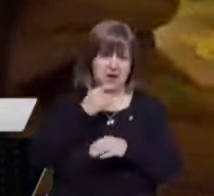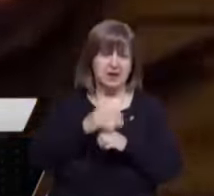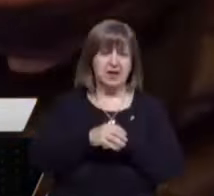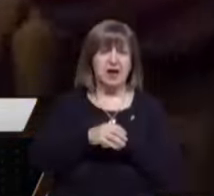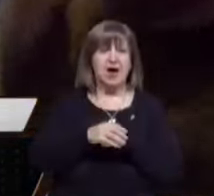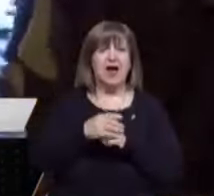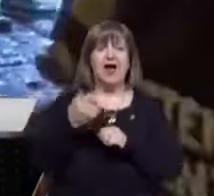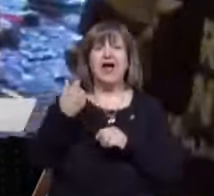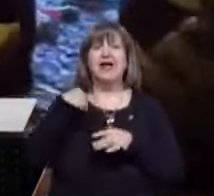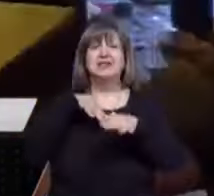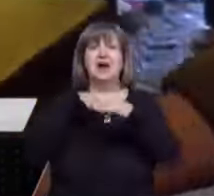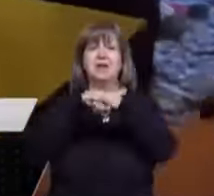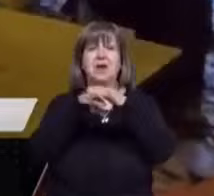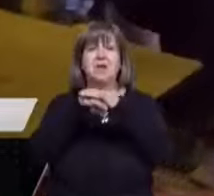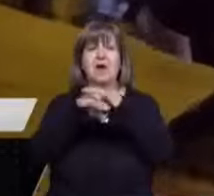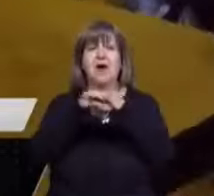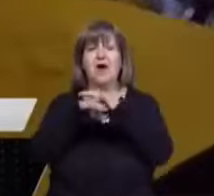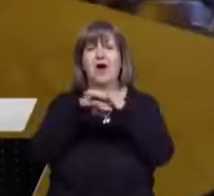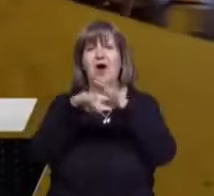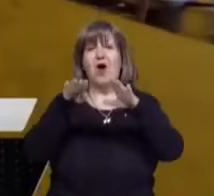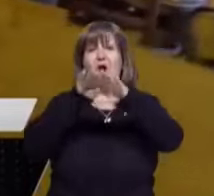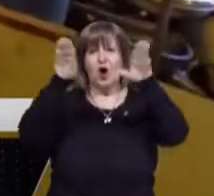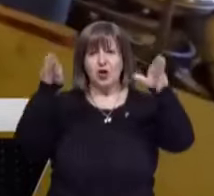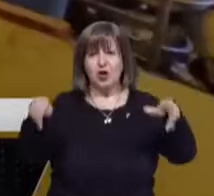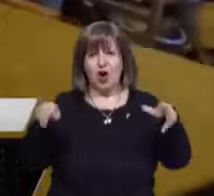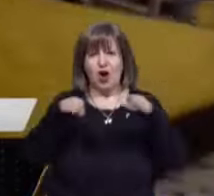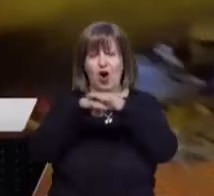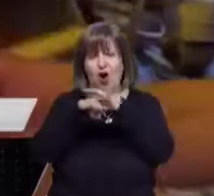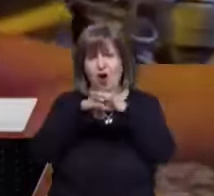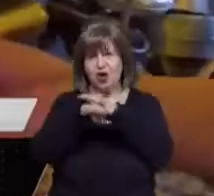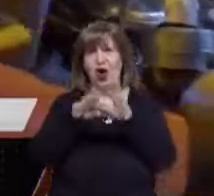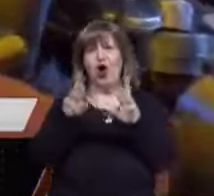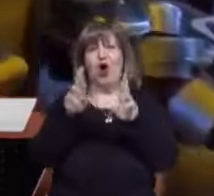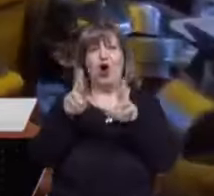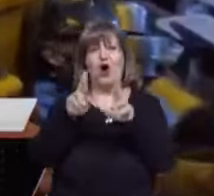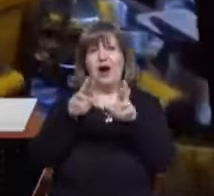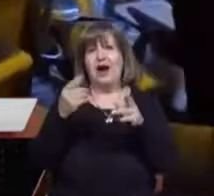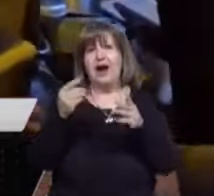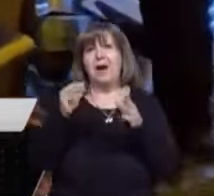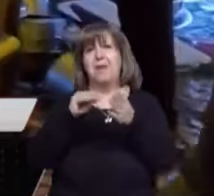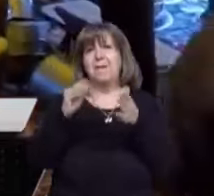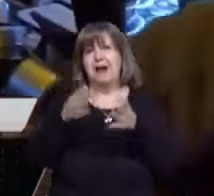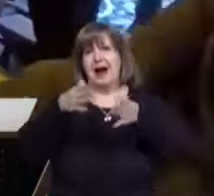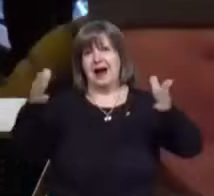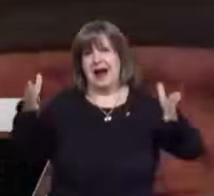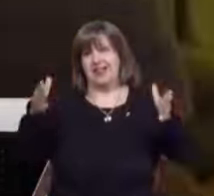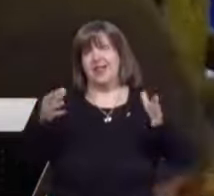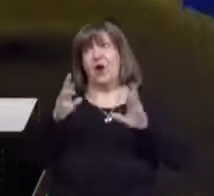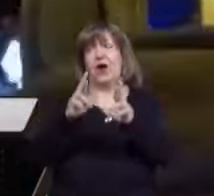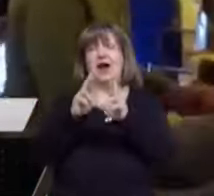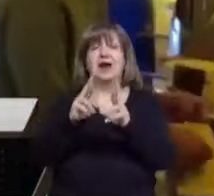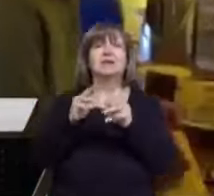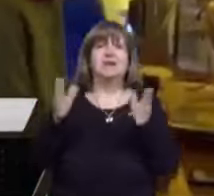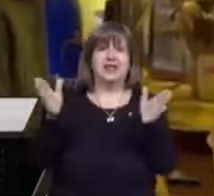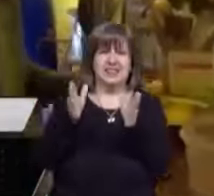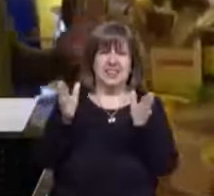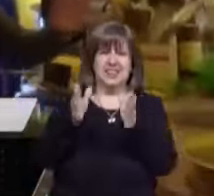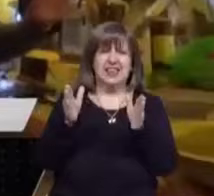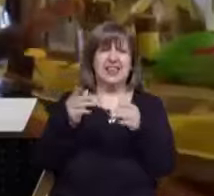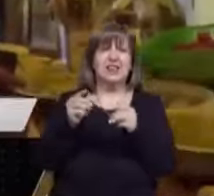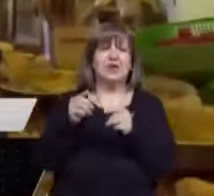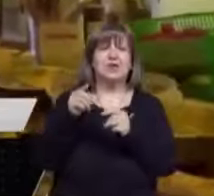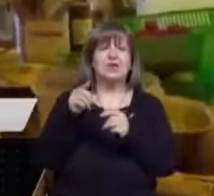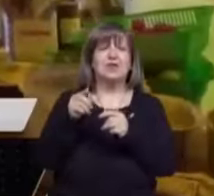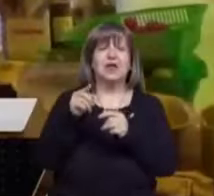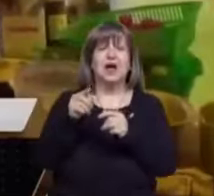famoso horno que entran unas cositas nada más. Esperemos que el año que viene entren más. Y bueno, allá están los chicos. Acá no